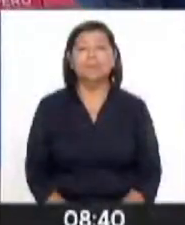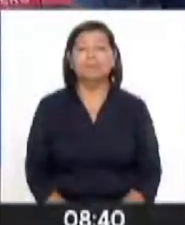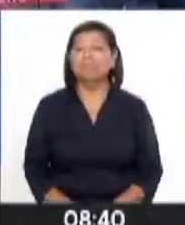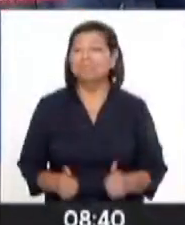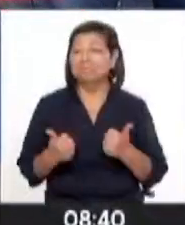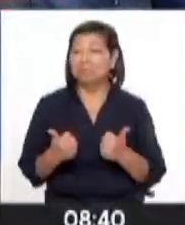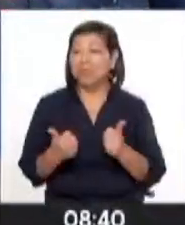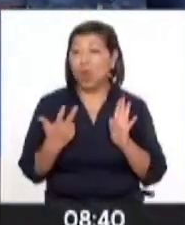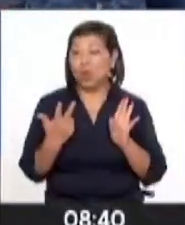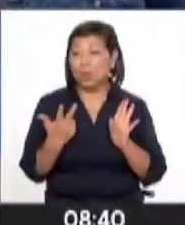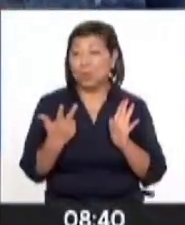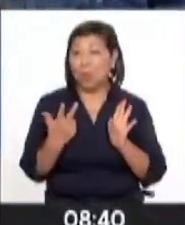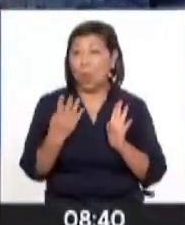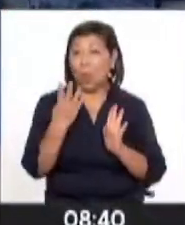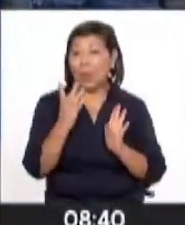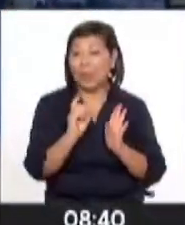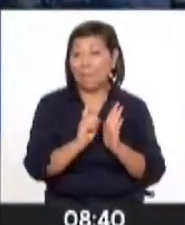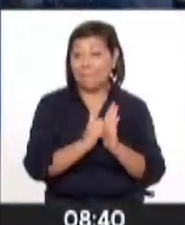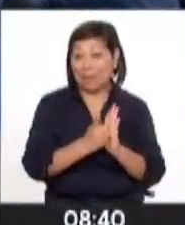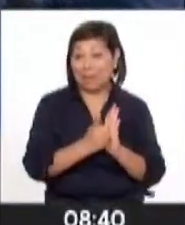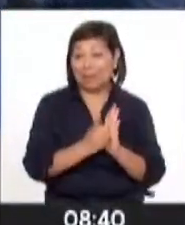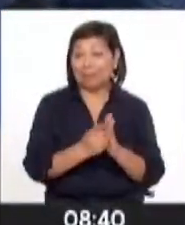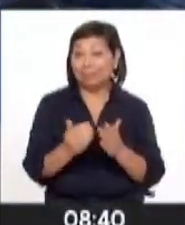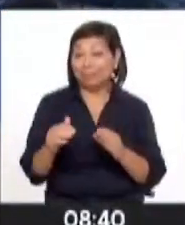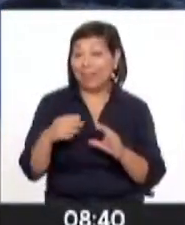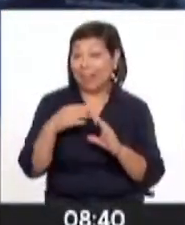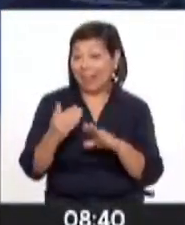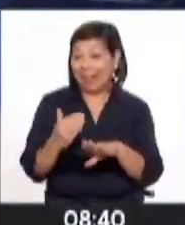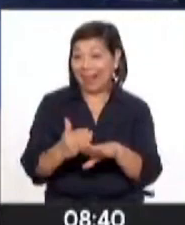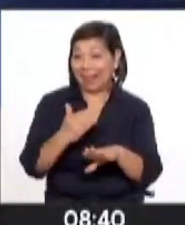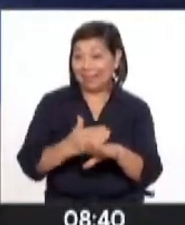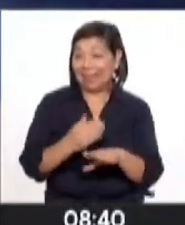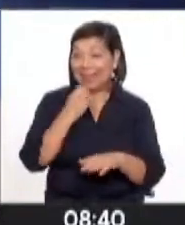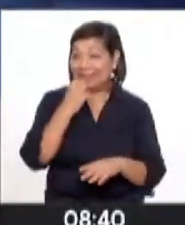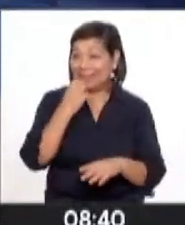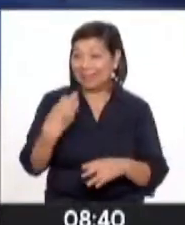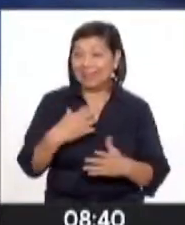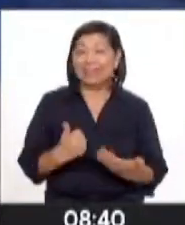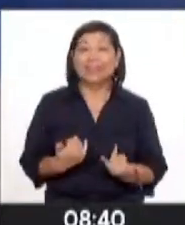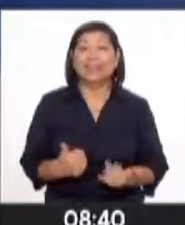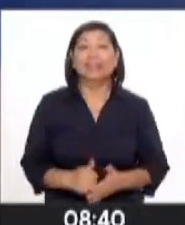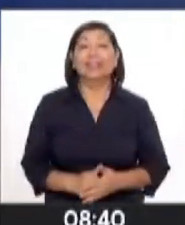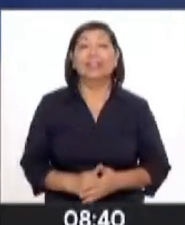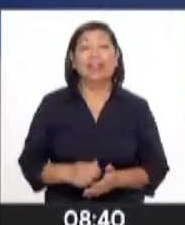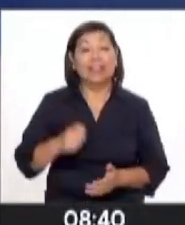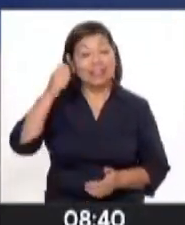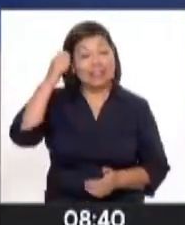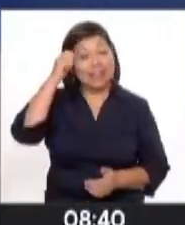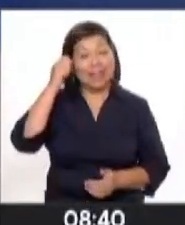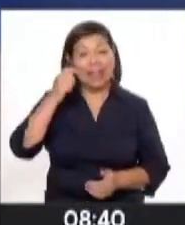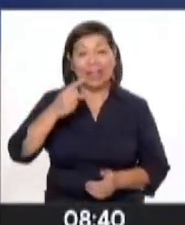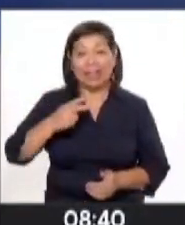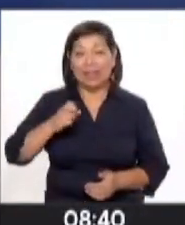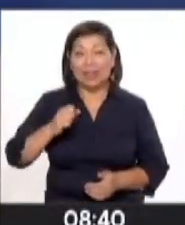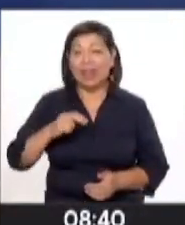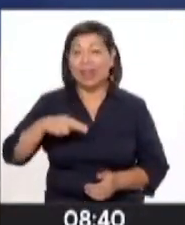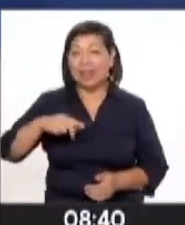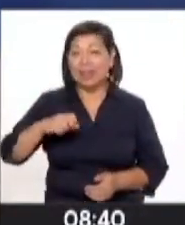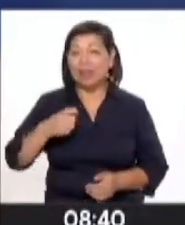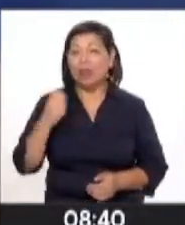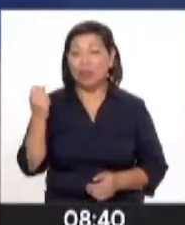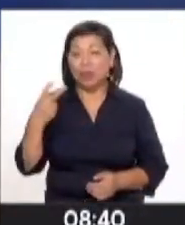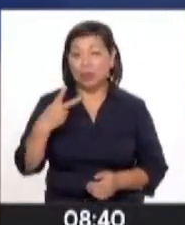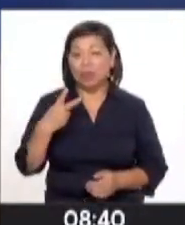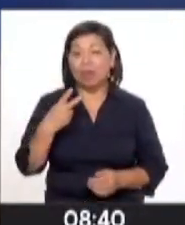Muy bien, son las 8 de la mañana con 40 minutos, amigos y amigas, lo anunciado. Ya estamos en comunicación con la ingeniera Kelita Quispe, su directora